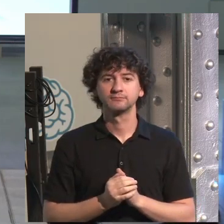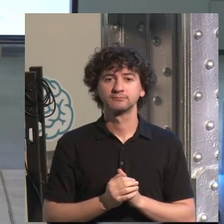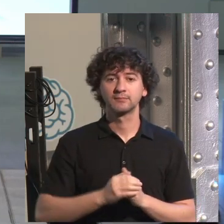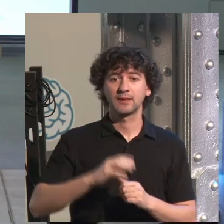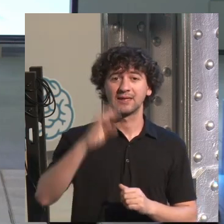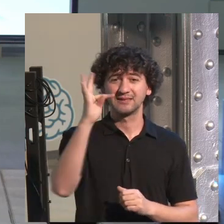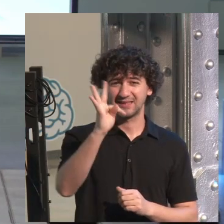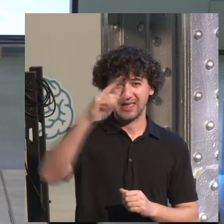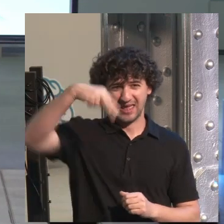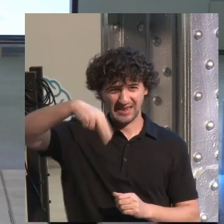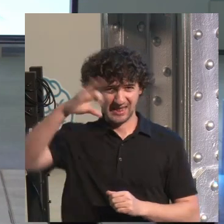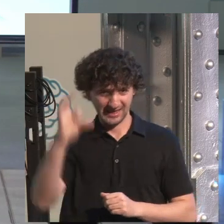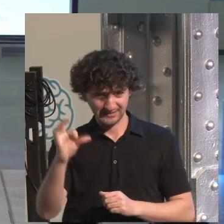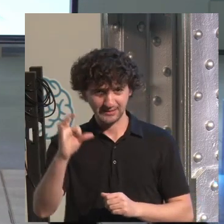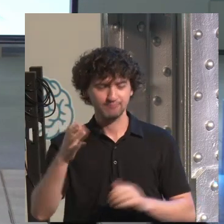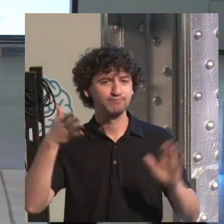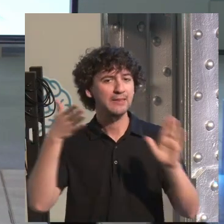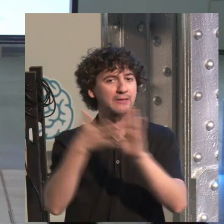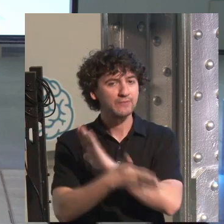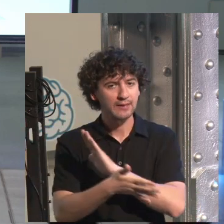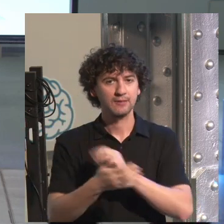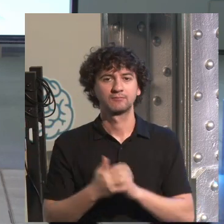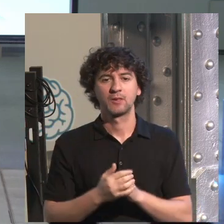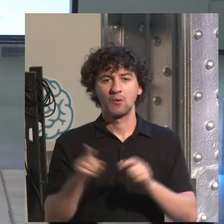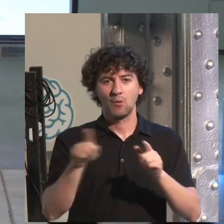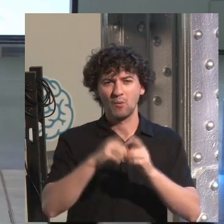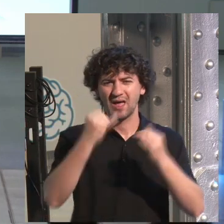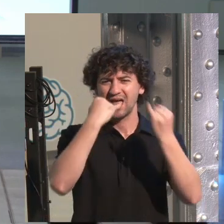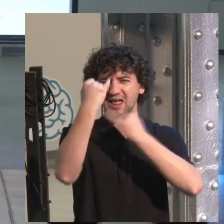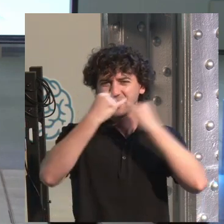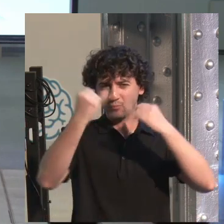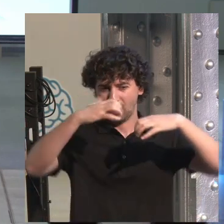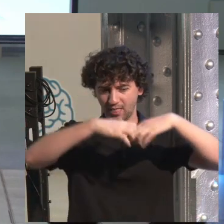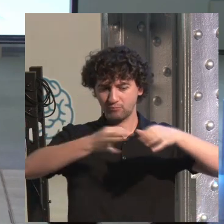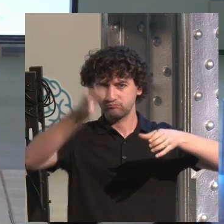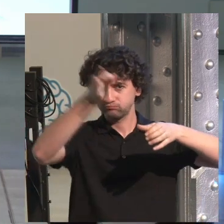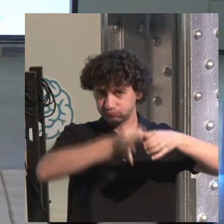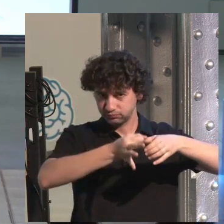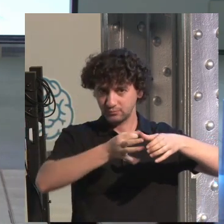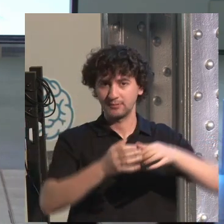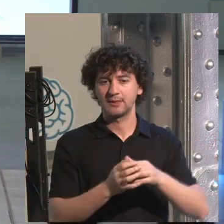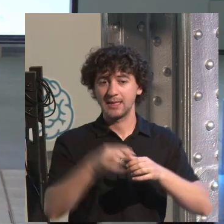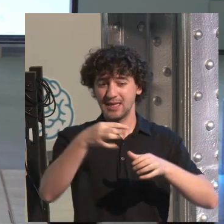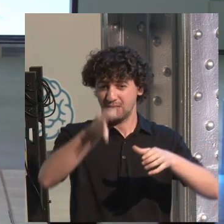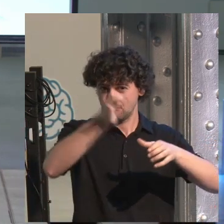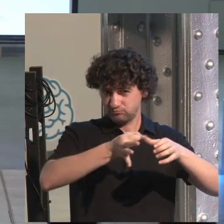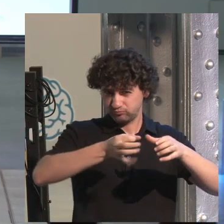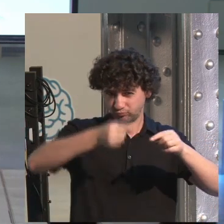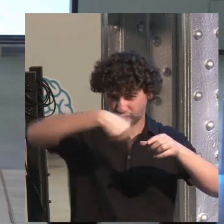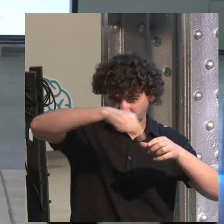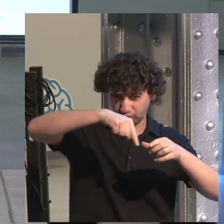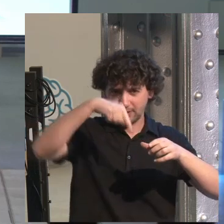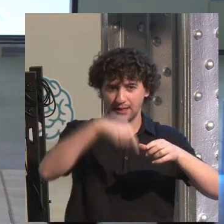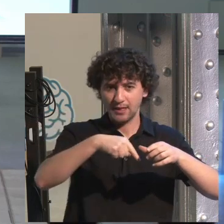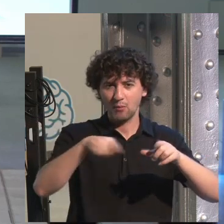transcraneal o TMS, donde lo que se hace es que se pone una bobina electromagnética en el cerebro. Entonces, según esta bobina